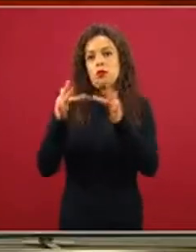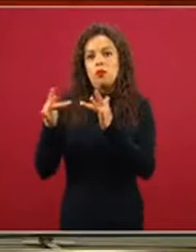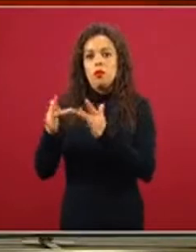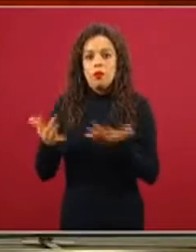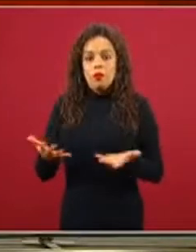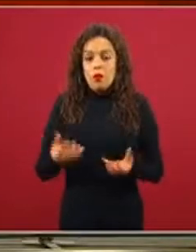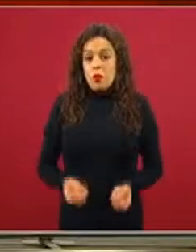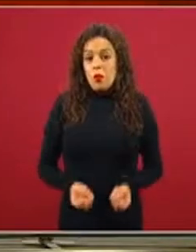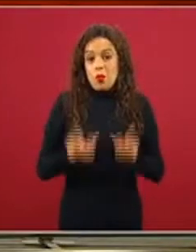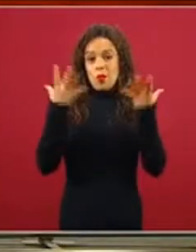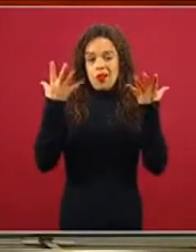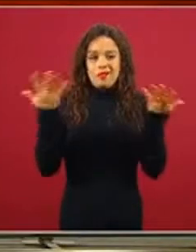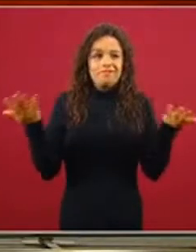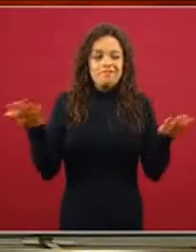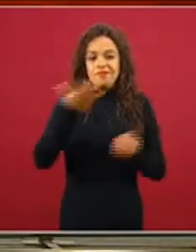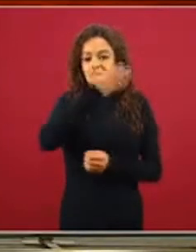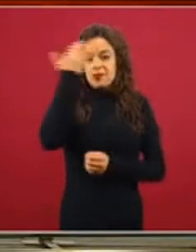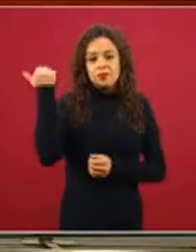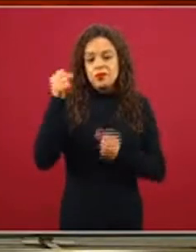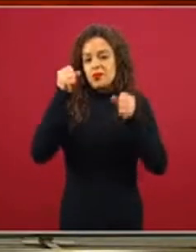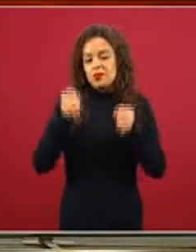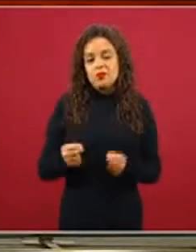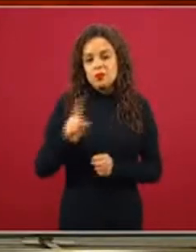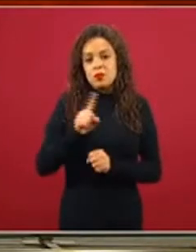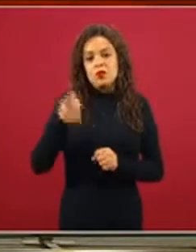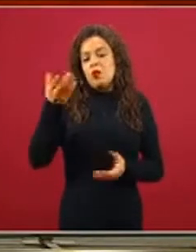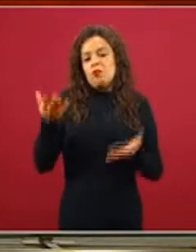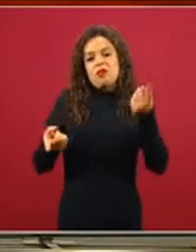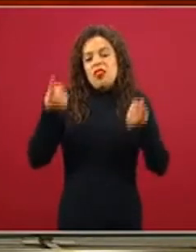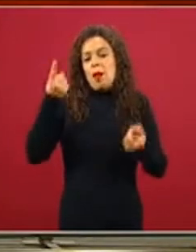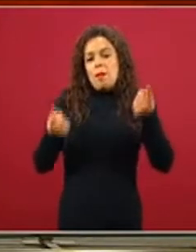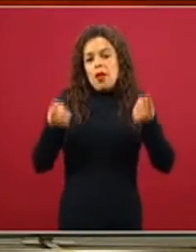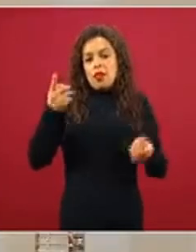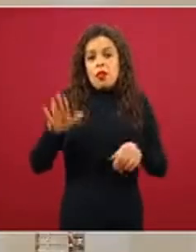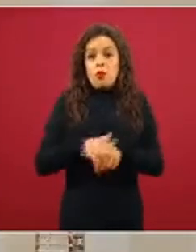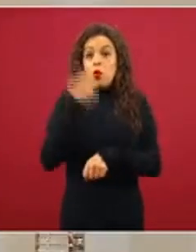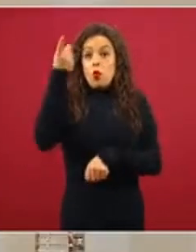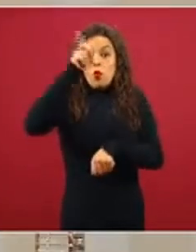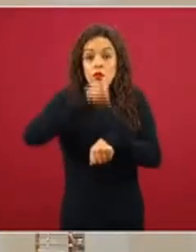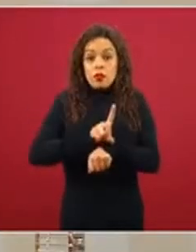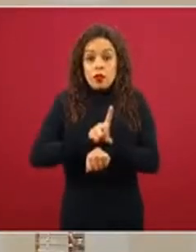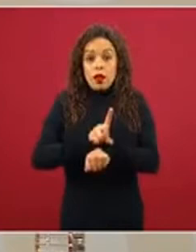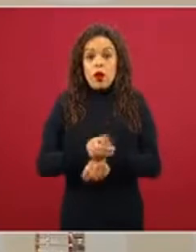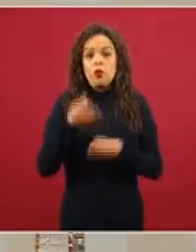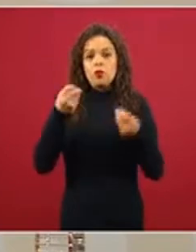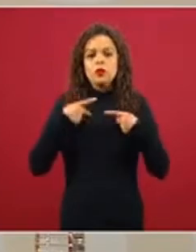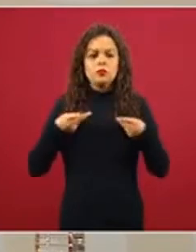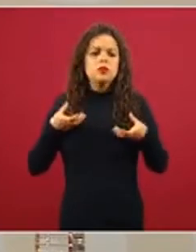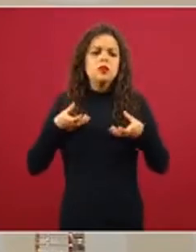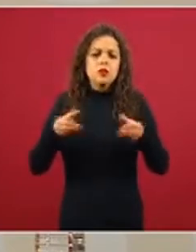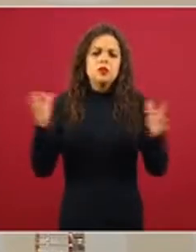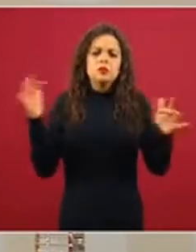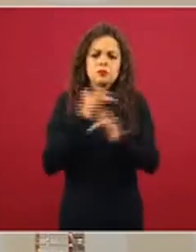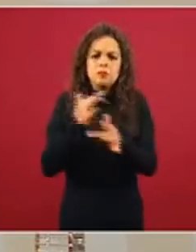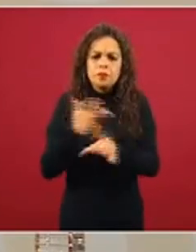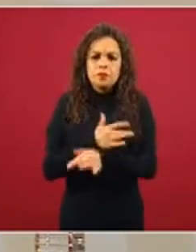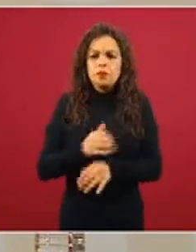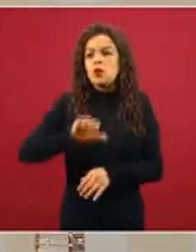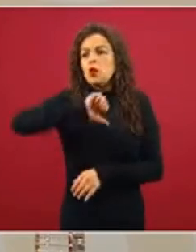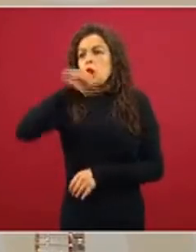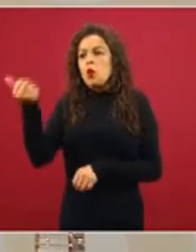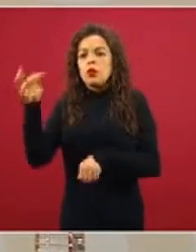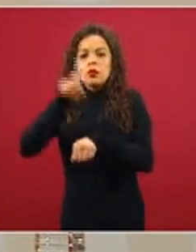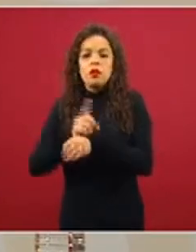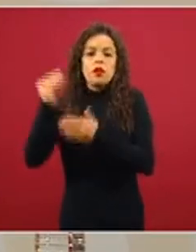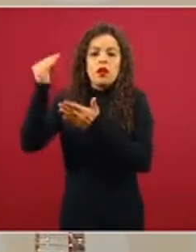definitivamente variable. Hay personas que salen a la calle y en todo el día no se juntan con uno más. Pero hay personas que salen al trabajo, a